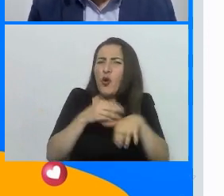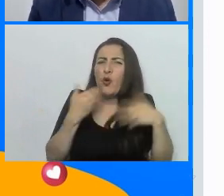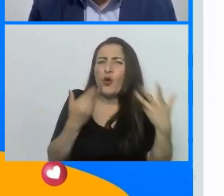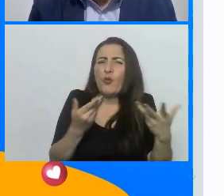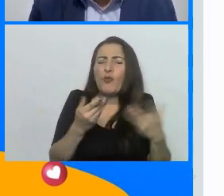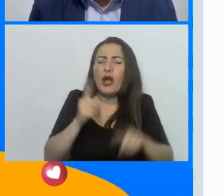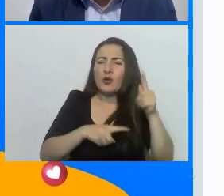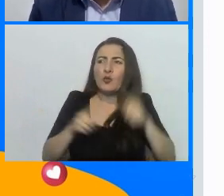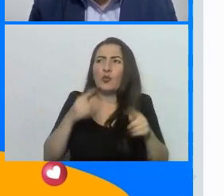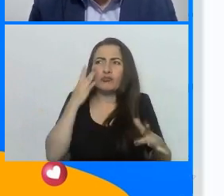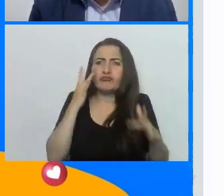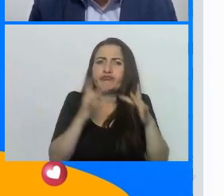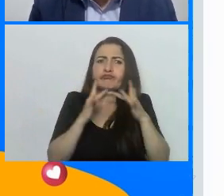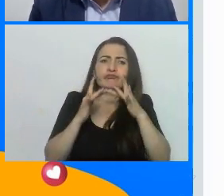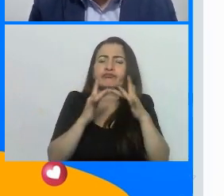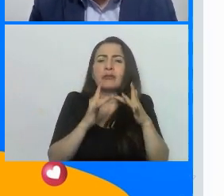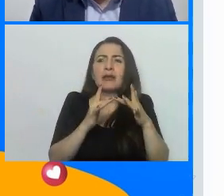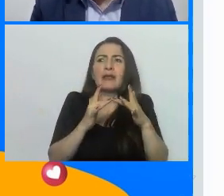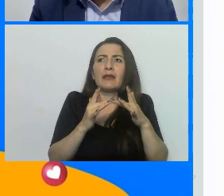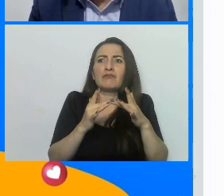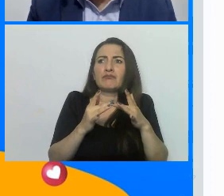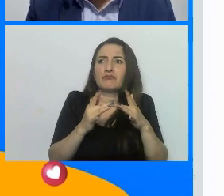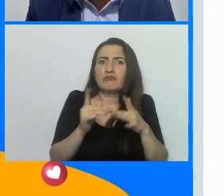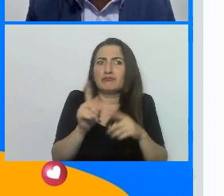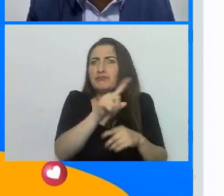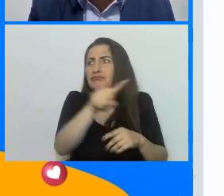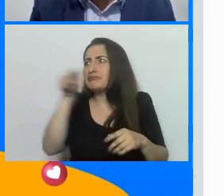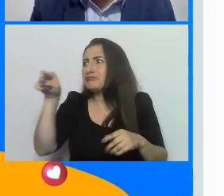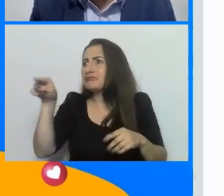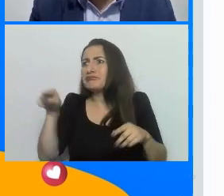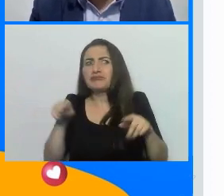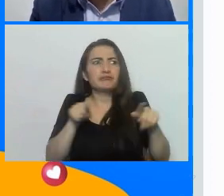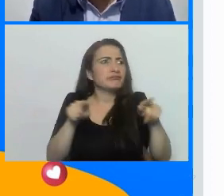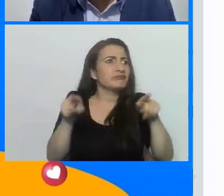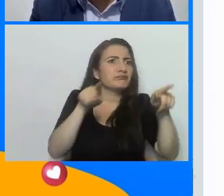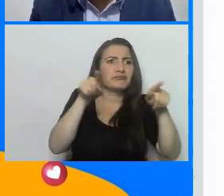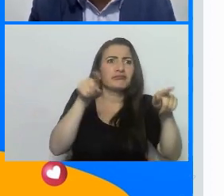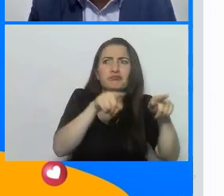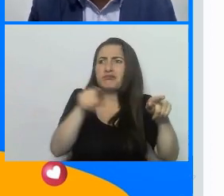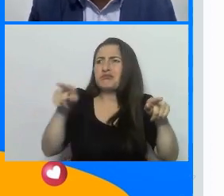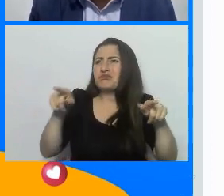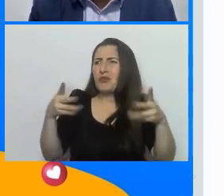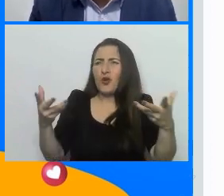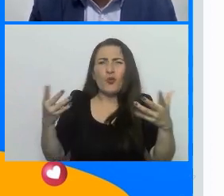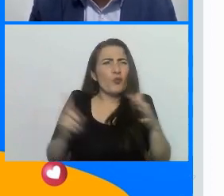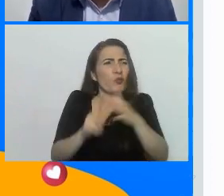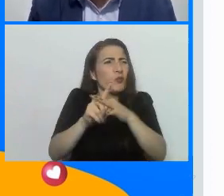parte del diario vivir de la gente, de la sociedad? Entonces, por eso